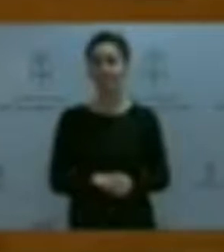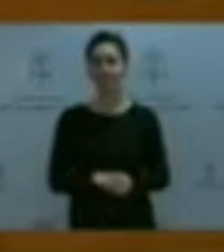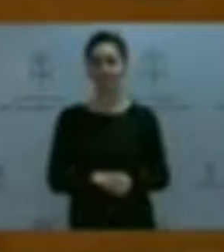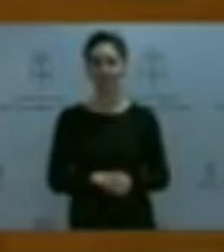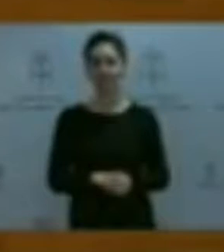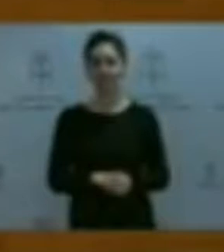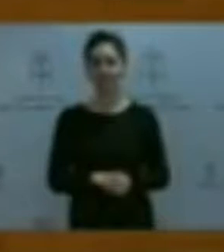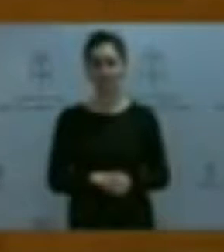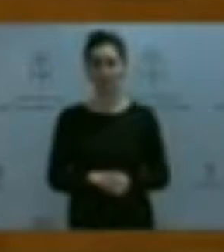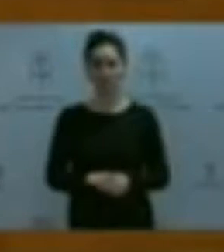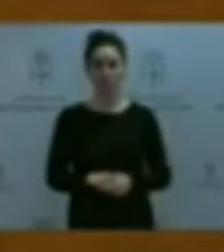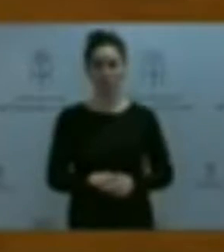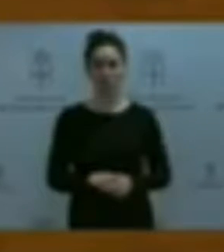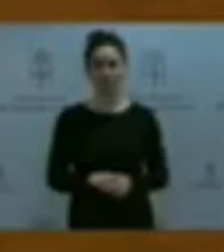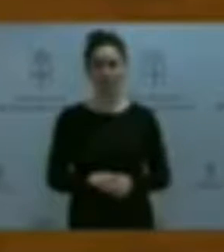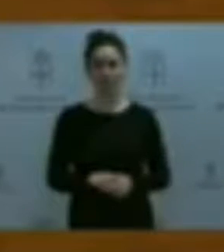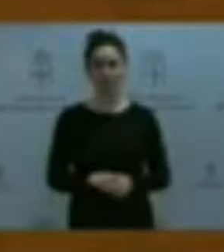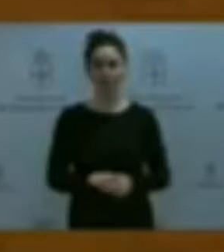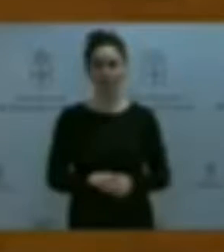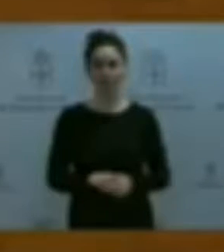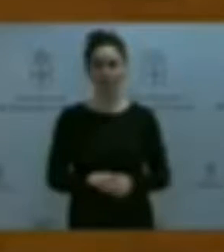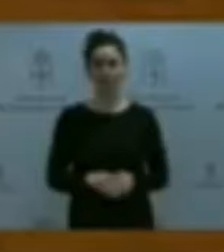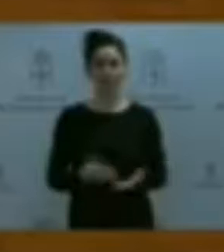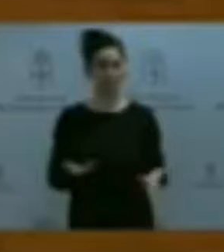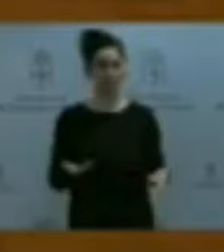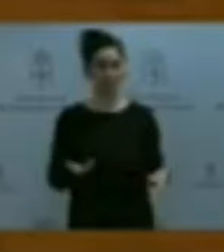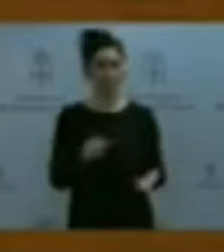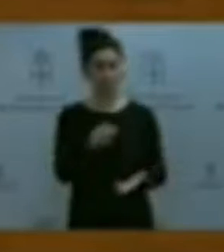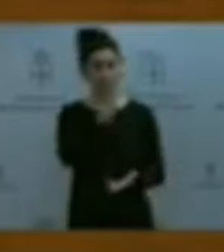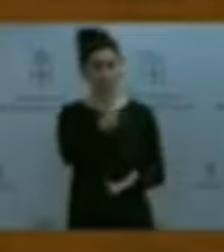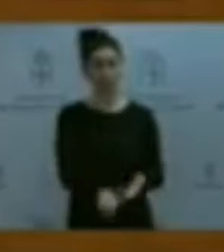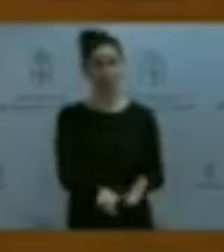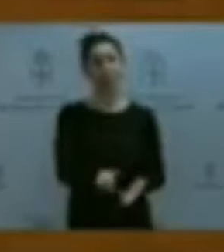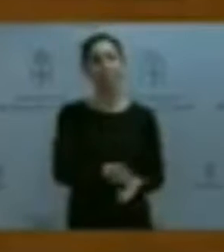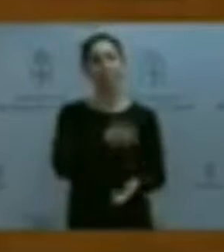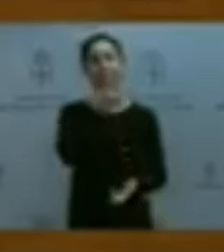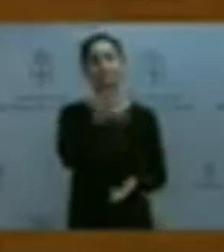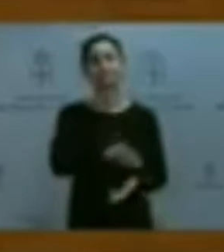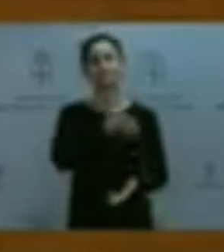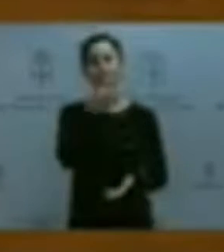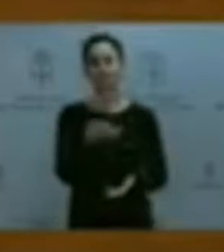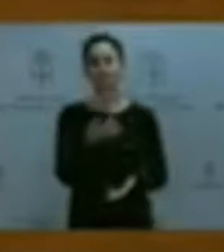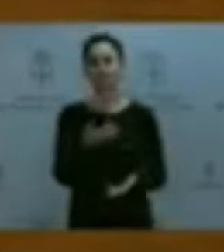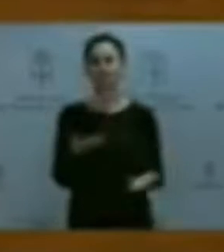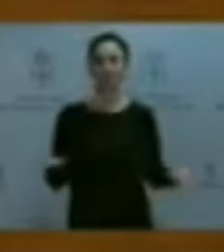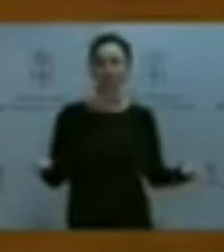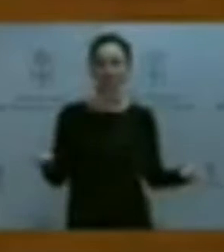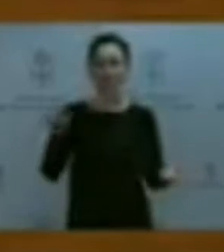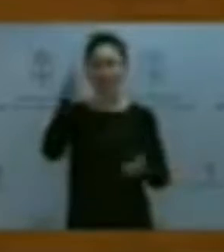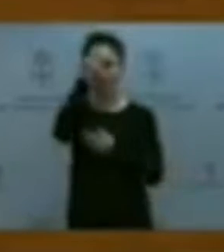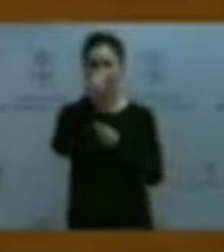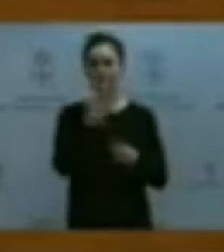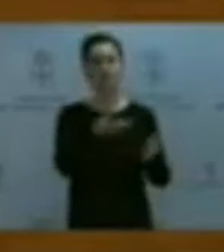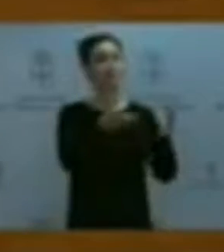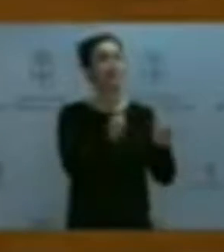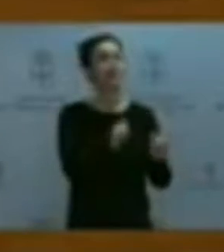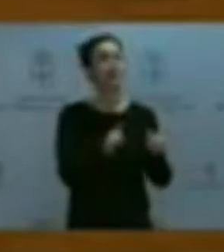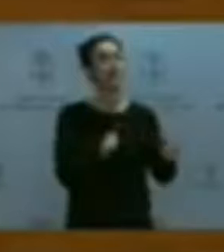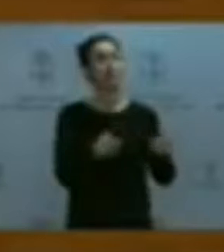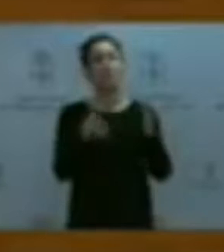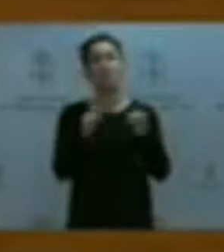que tampoco, bueno, que lo hará usted. Entonces, mire, yo creo que es que ni uno ni otro, ni tenía que venir